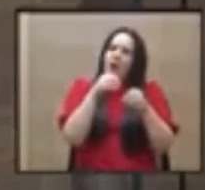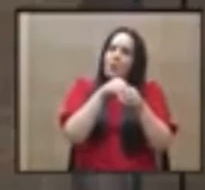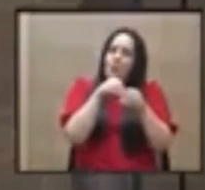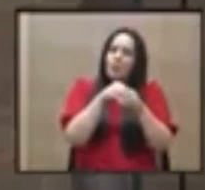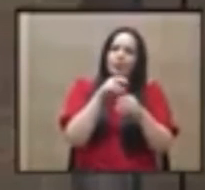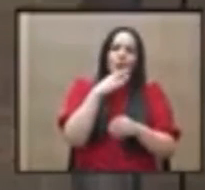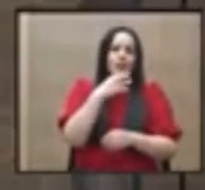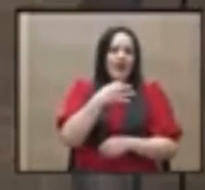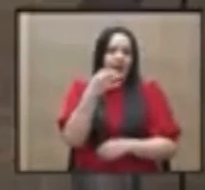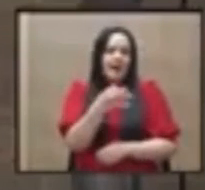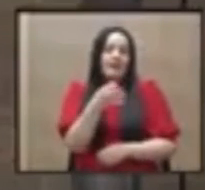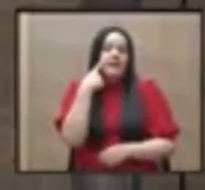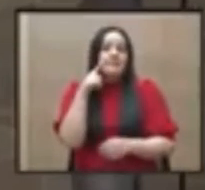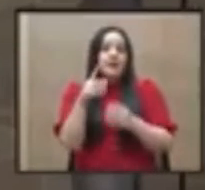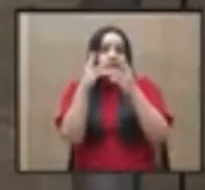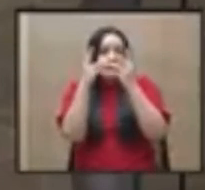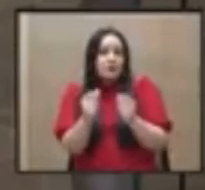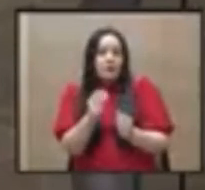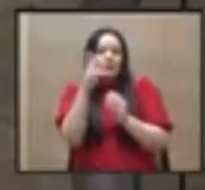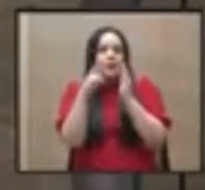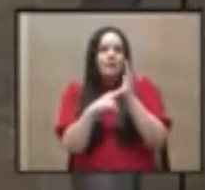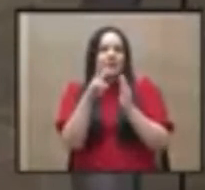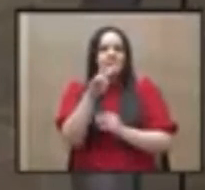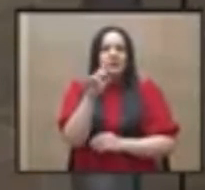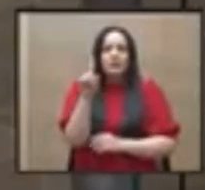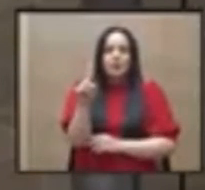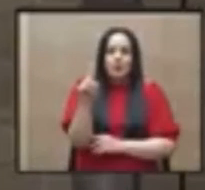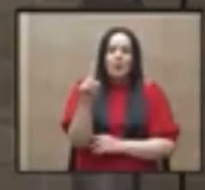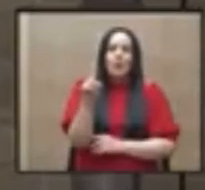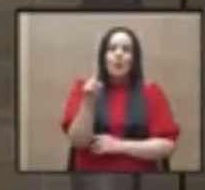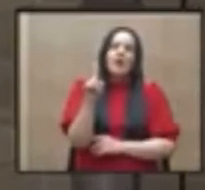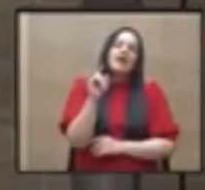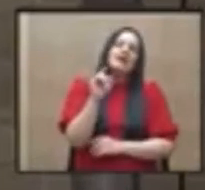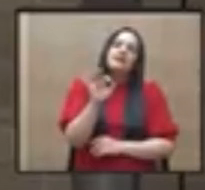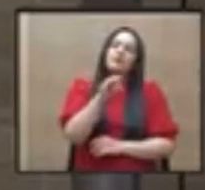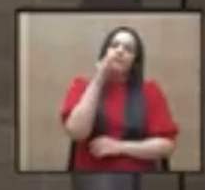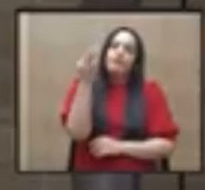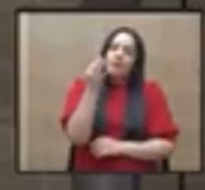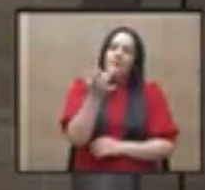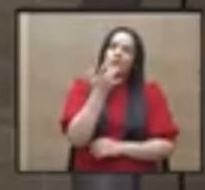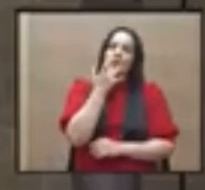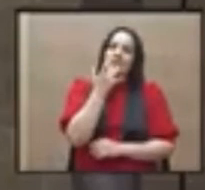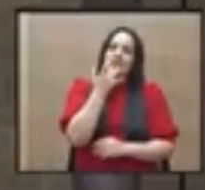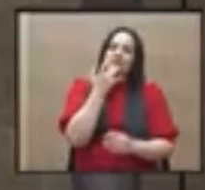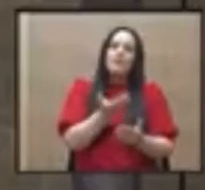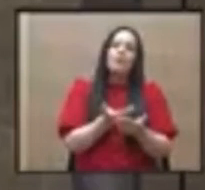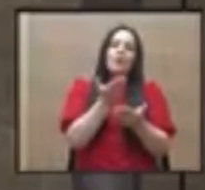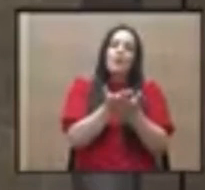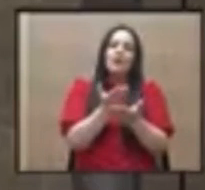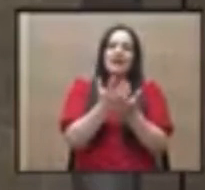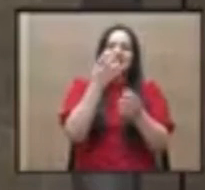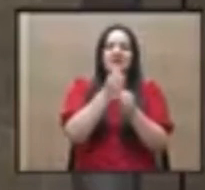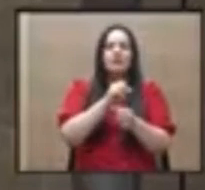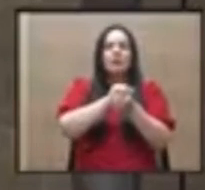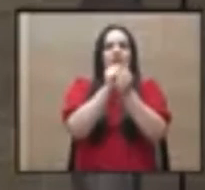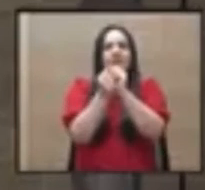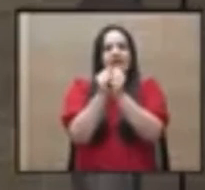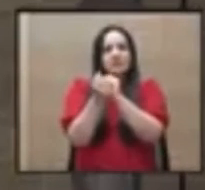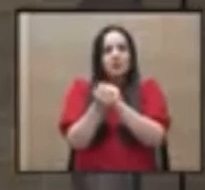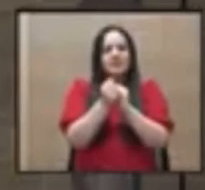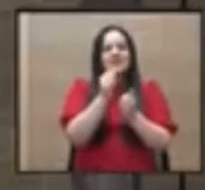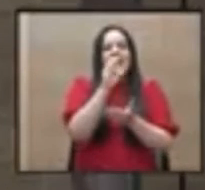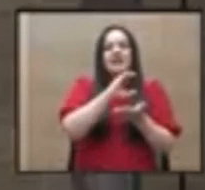ese presupuesto del 2021. De manera prioritaria, se propone hacer modificaciones en las partidas que